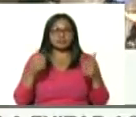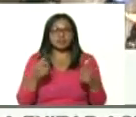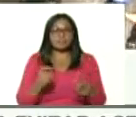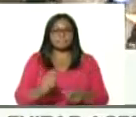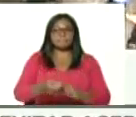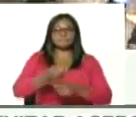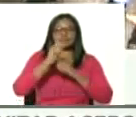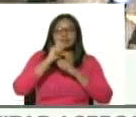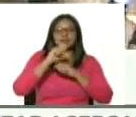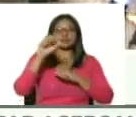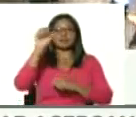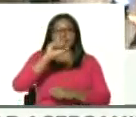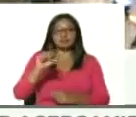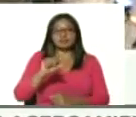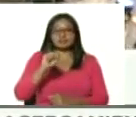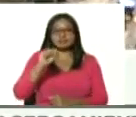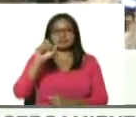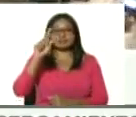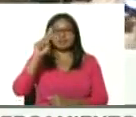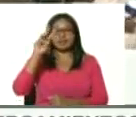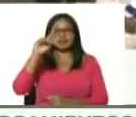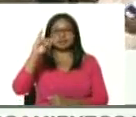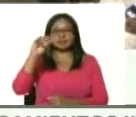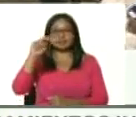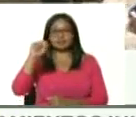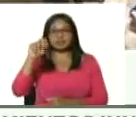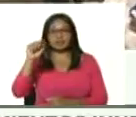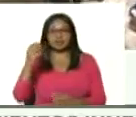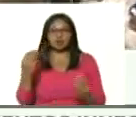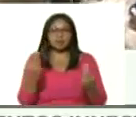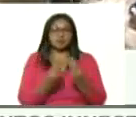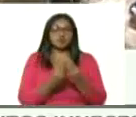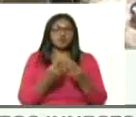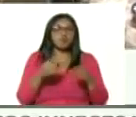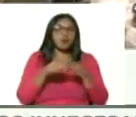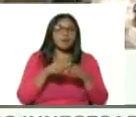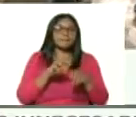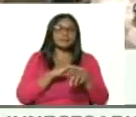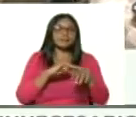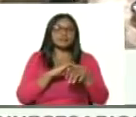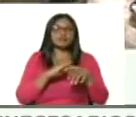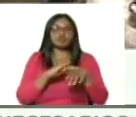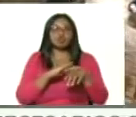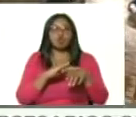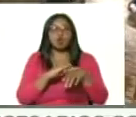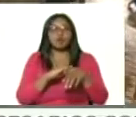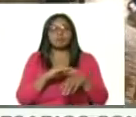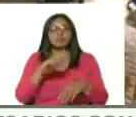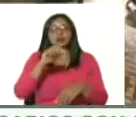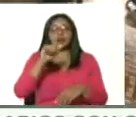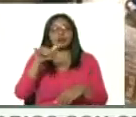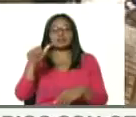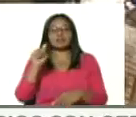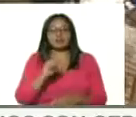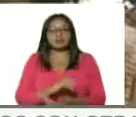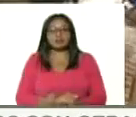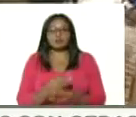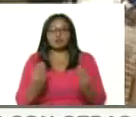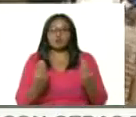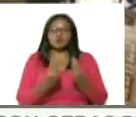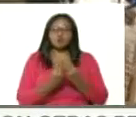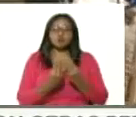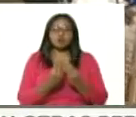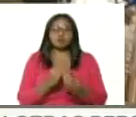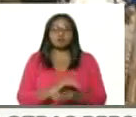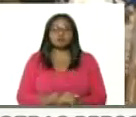en el primer día de zafra. Nos acompañó el ministro Juan Laya. esta madrugada en Chacopata,